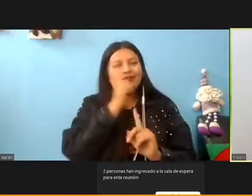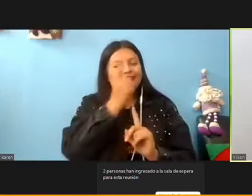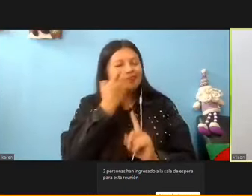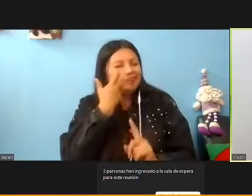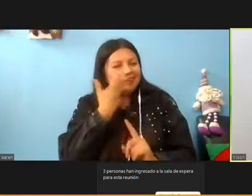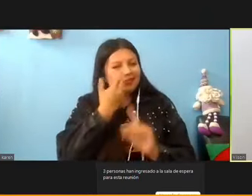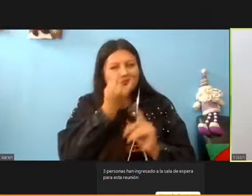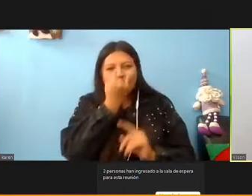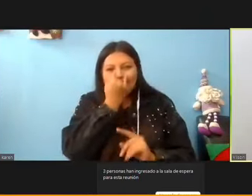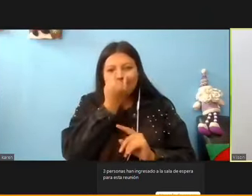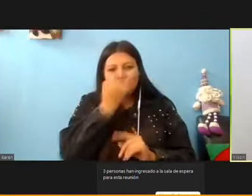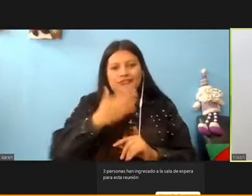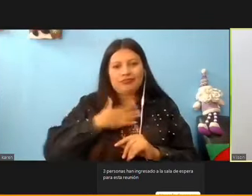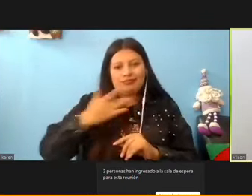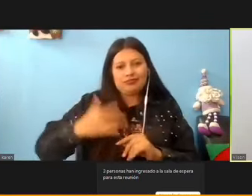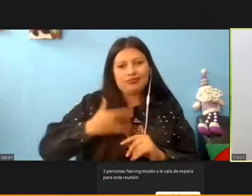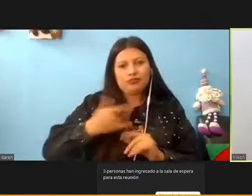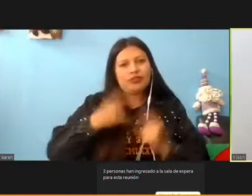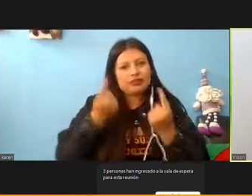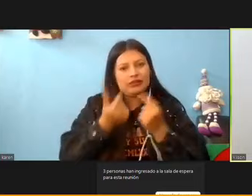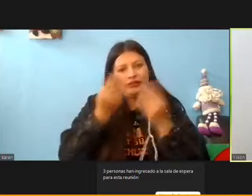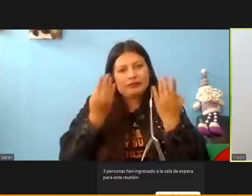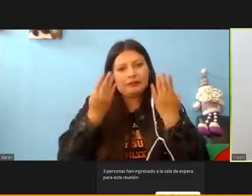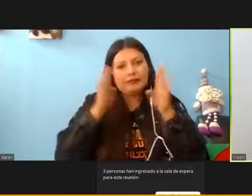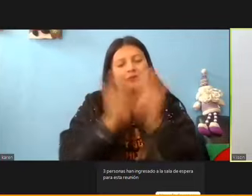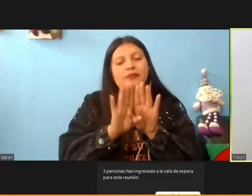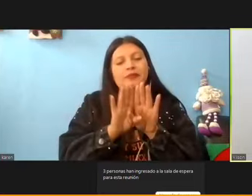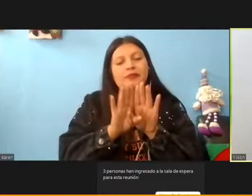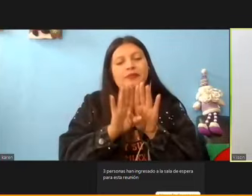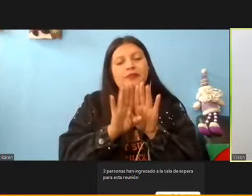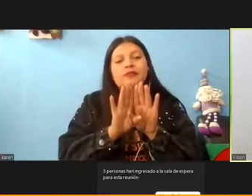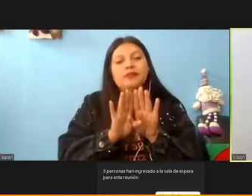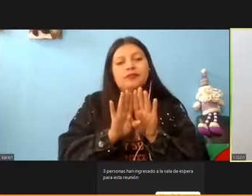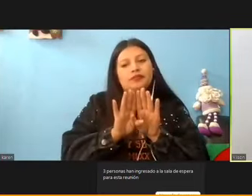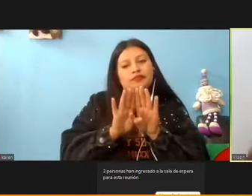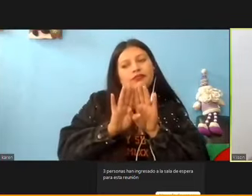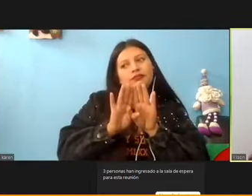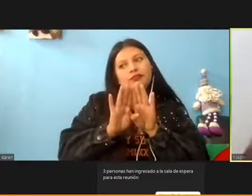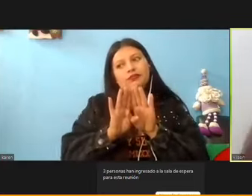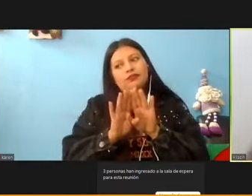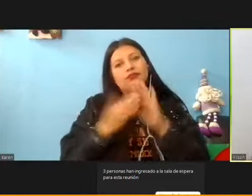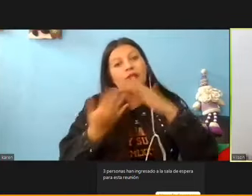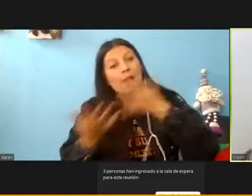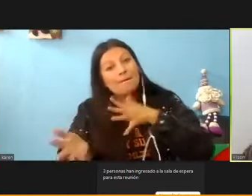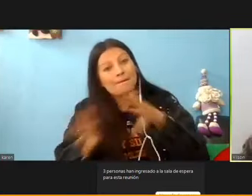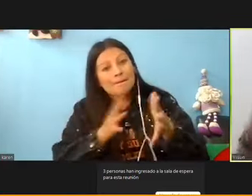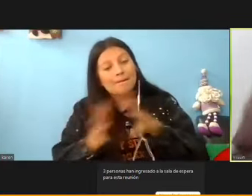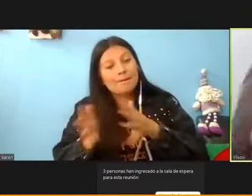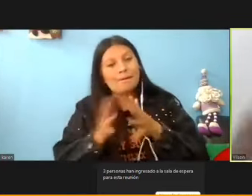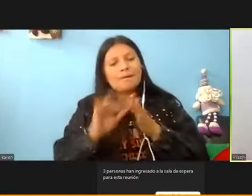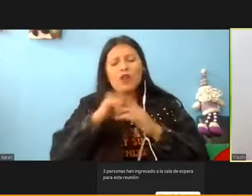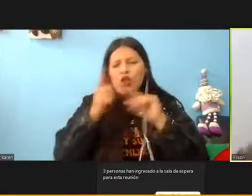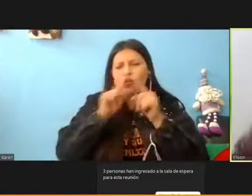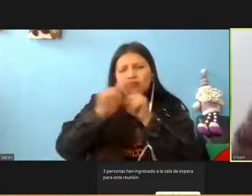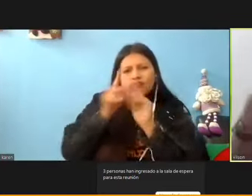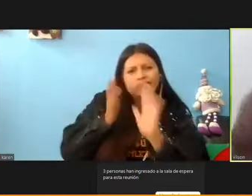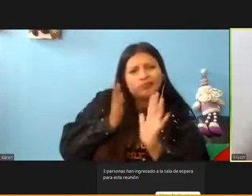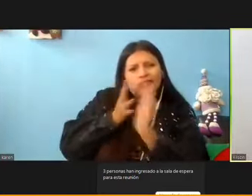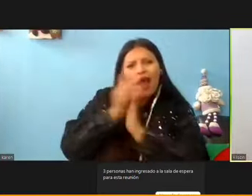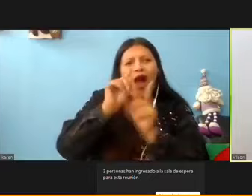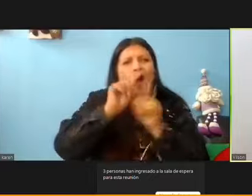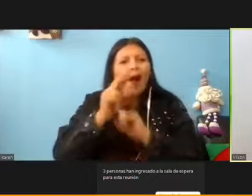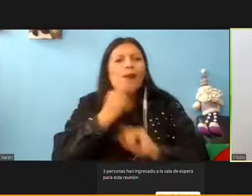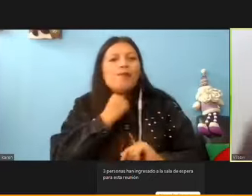que me parece que con esto cierro, ¿cierto? Y es que alrededor de las narrativas de diversas